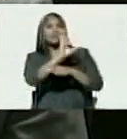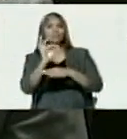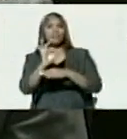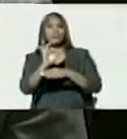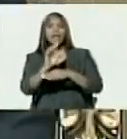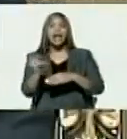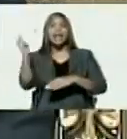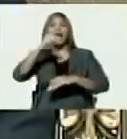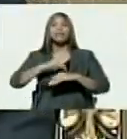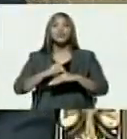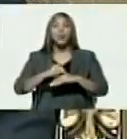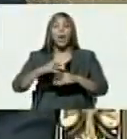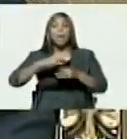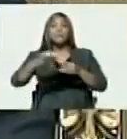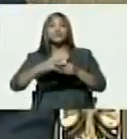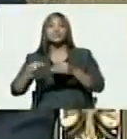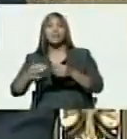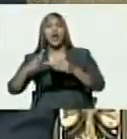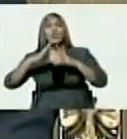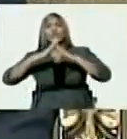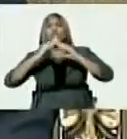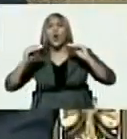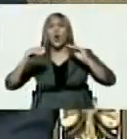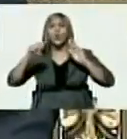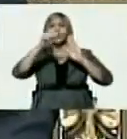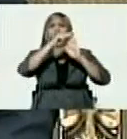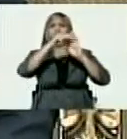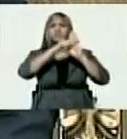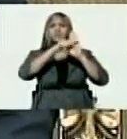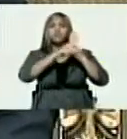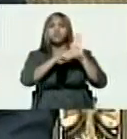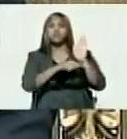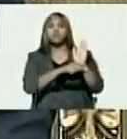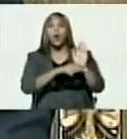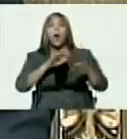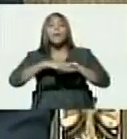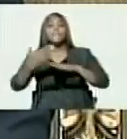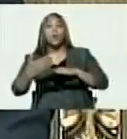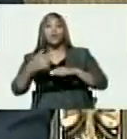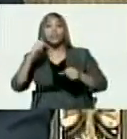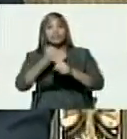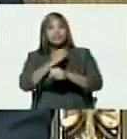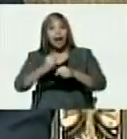municipal, a todos los niveles, porque el peculado de uso no puede ser